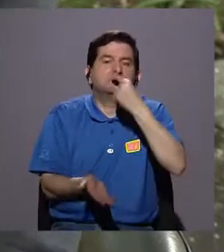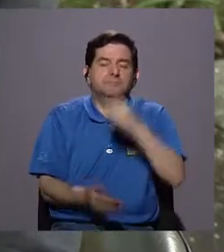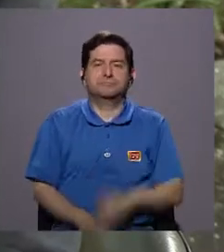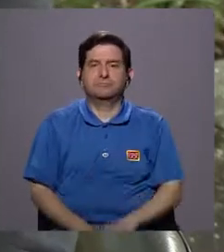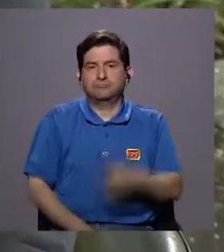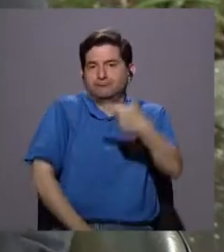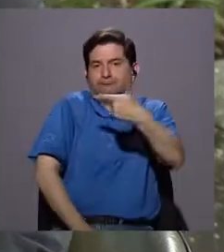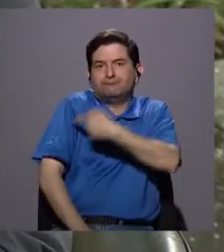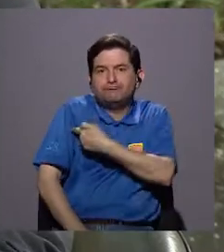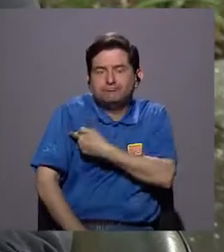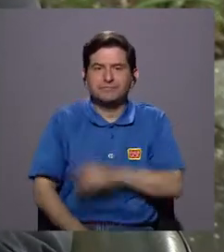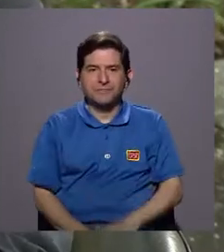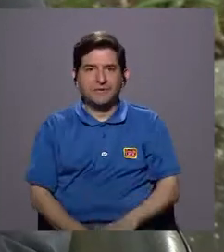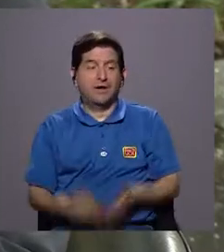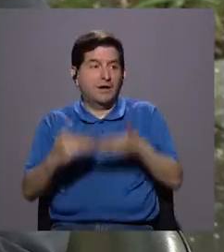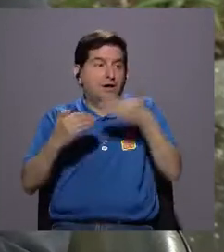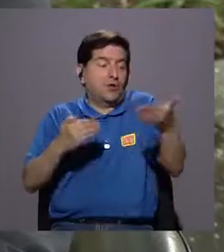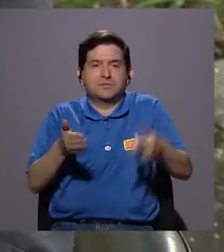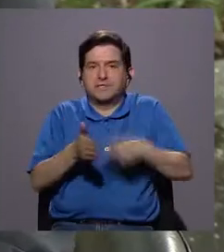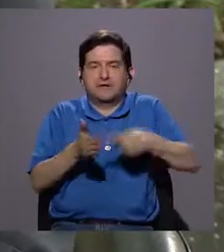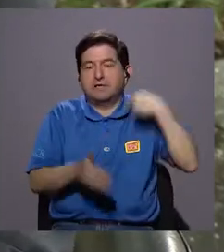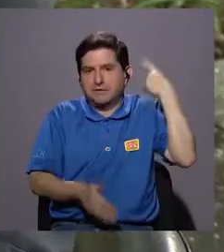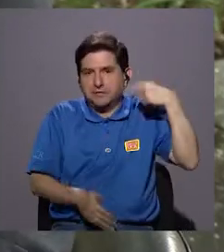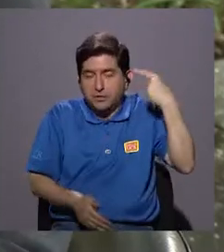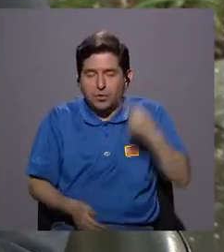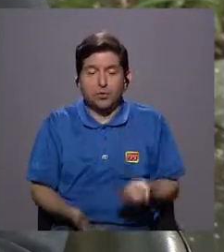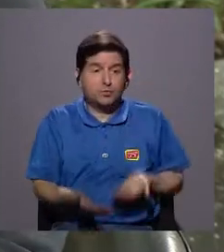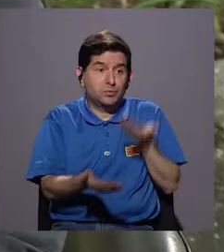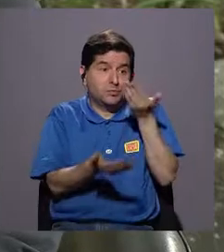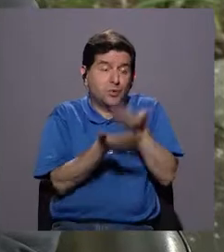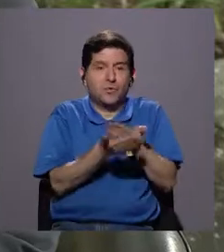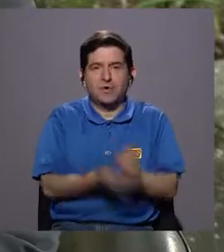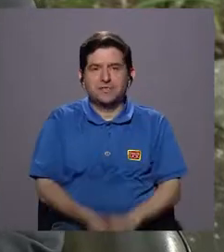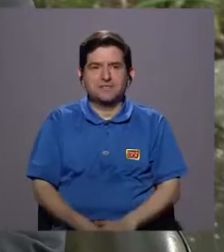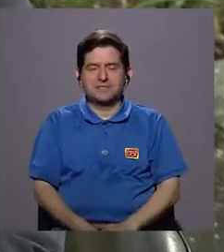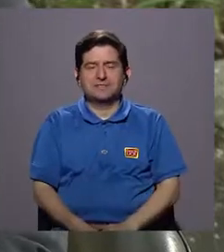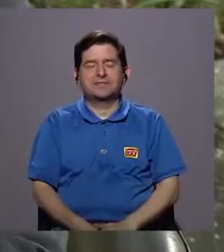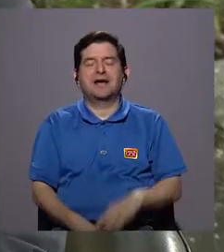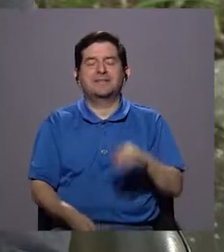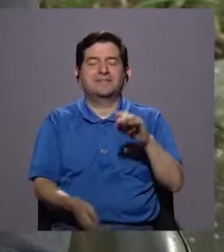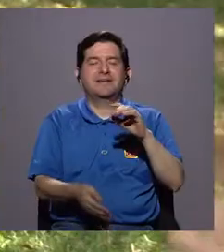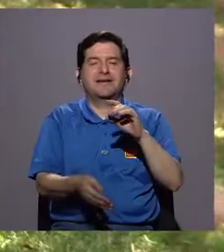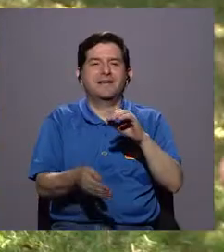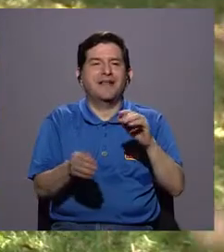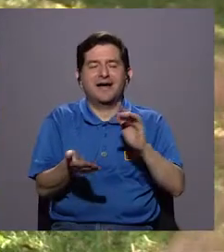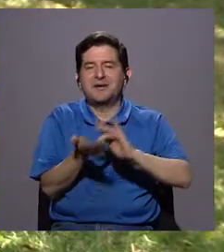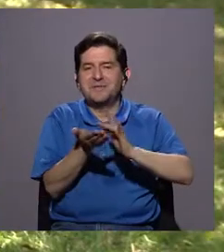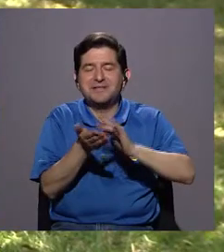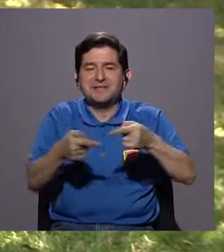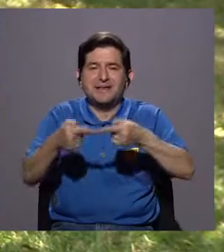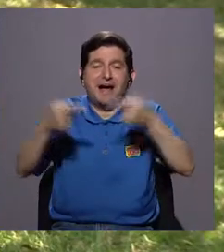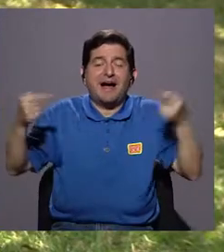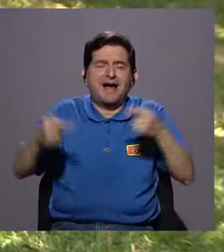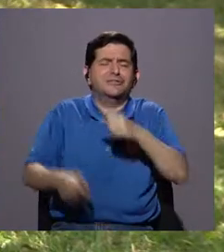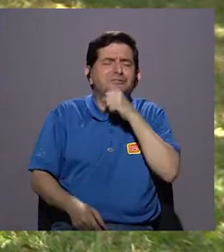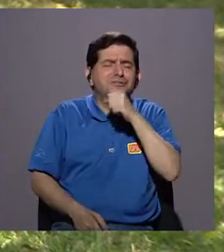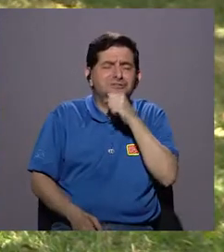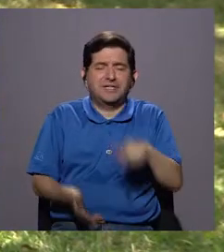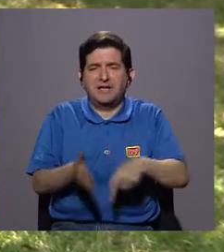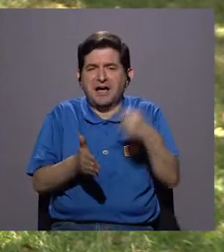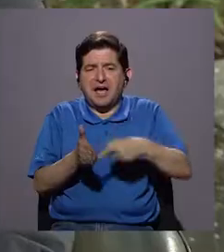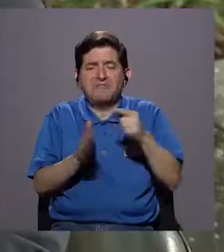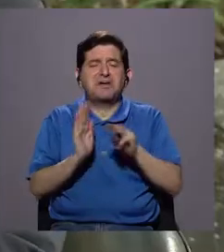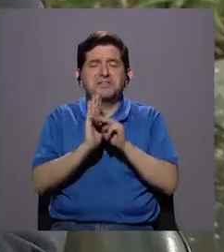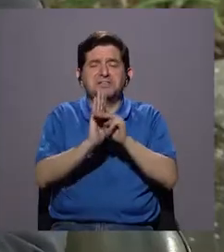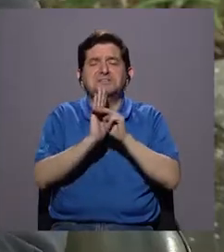cosas inyectadas, locuras, y eso ha sido la propuesta tal vez de la medicina anti-envejecimiento, del anti-aging. Uh-huh. Que en algunos momentos se ha puesto